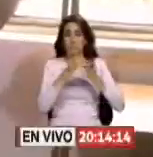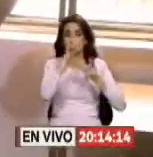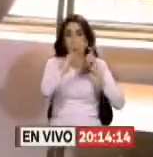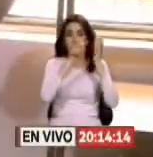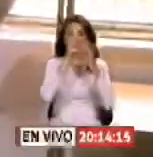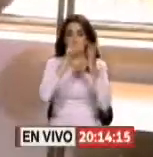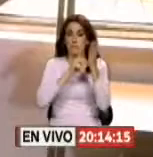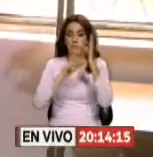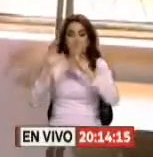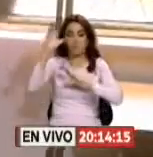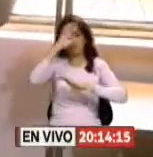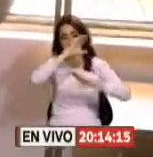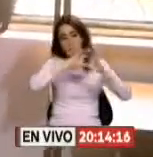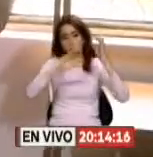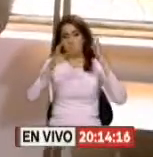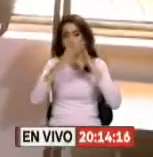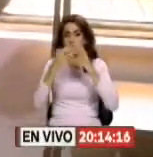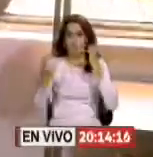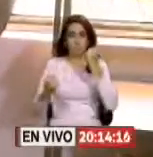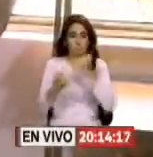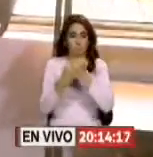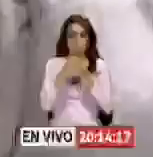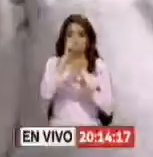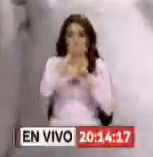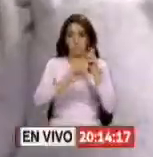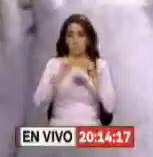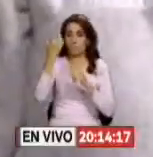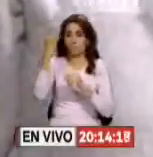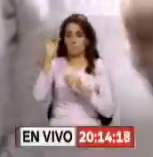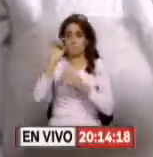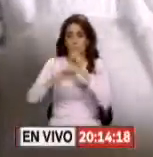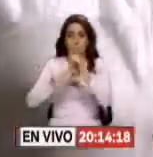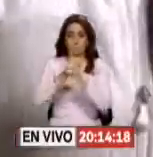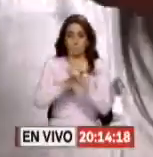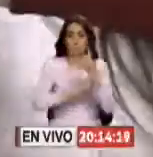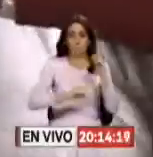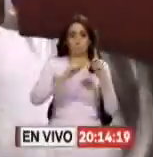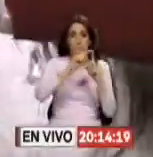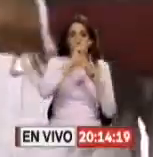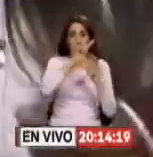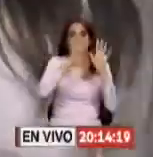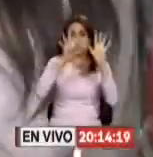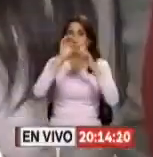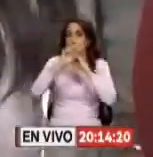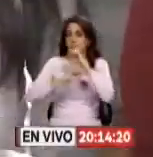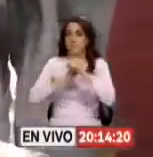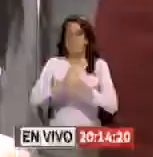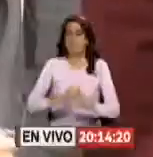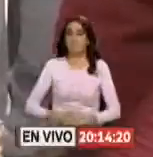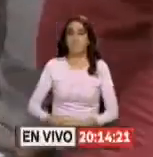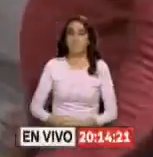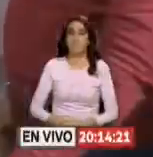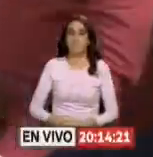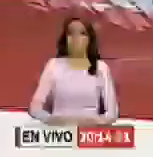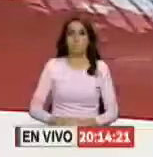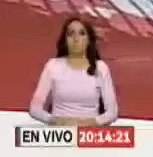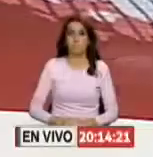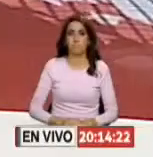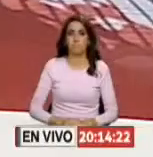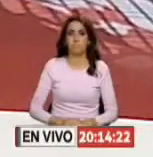busca la independencia financiera a las personas entre los 18 y los 29 años de edad. César Tacuri Vintimilla,